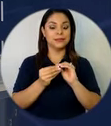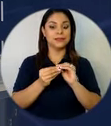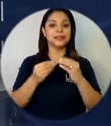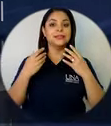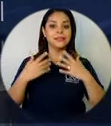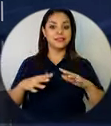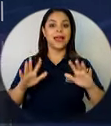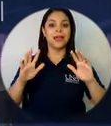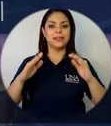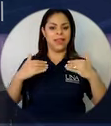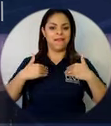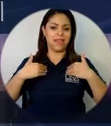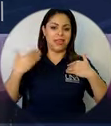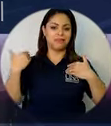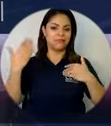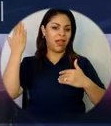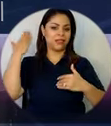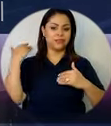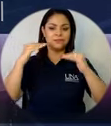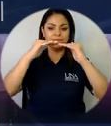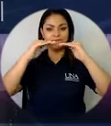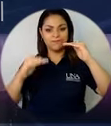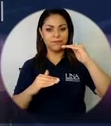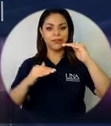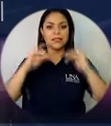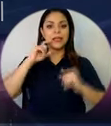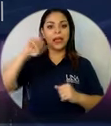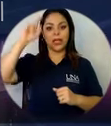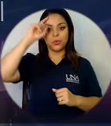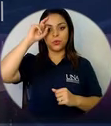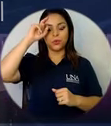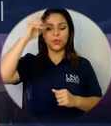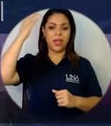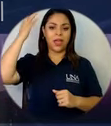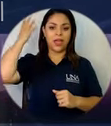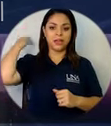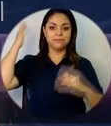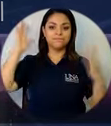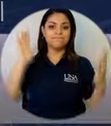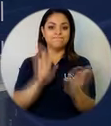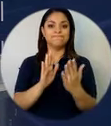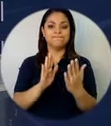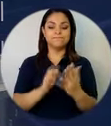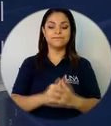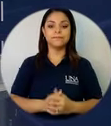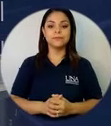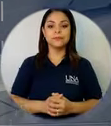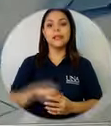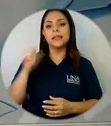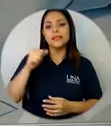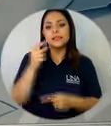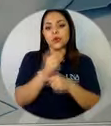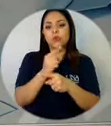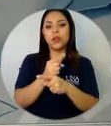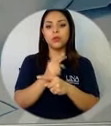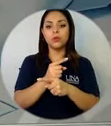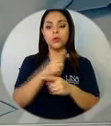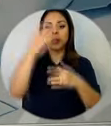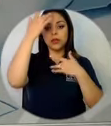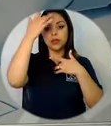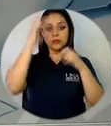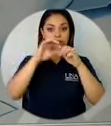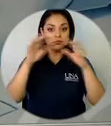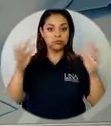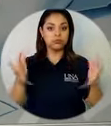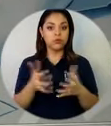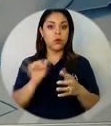sumó a lo que ya de por sí, a las brechas de género que ya de por sí veníamos enfrentando desde mucho antes. Sí, efectivamente, la